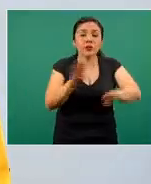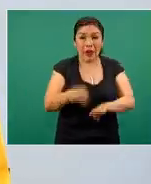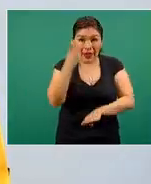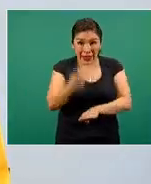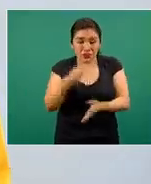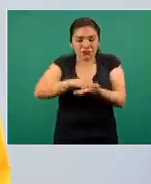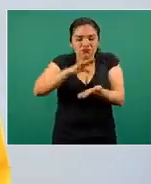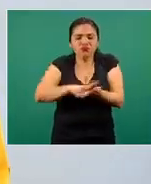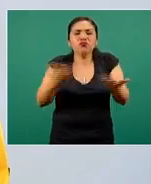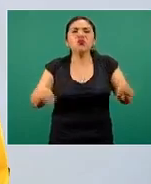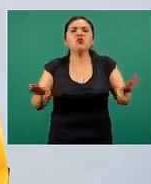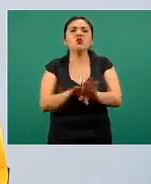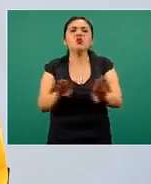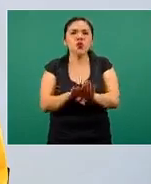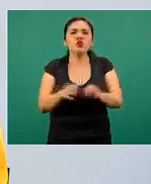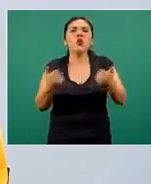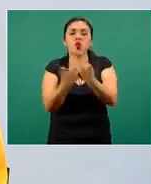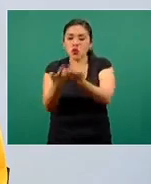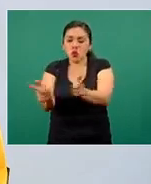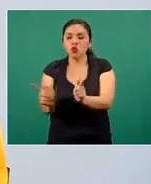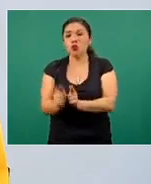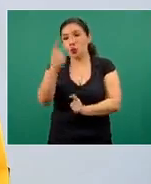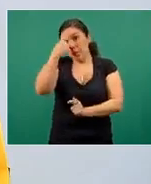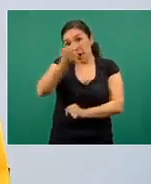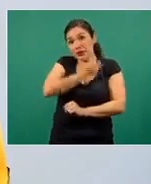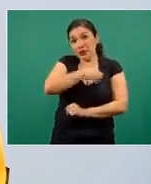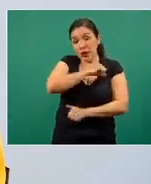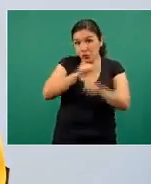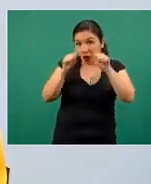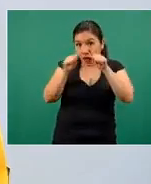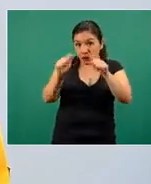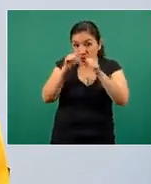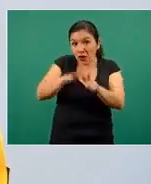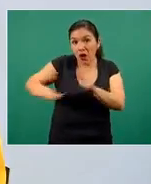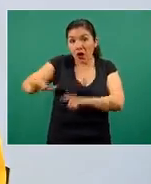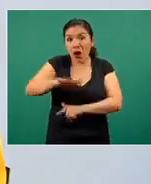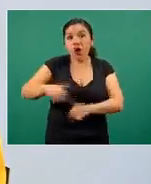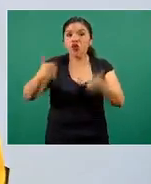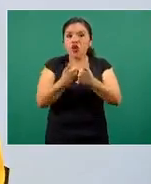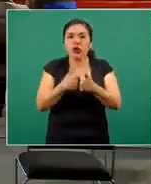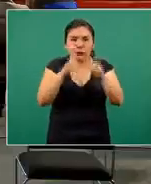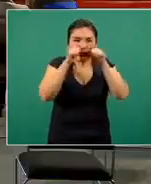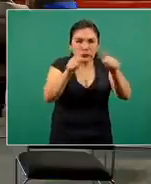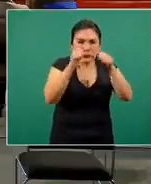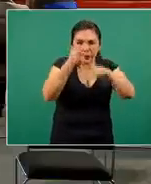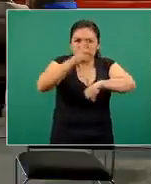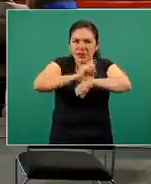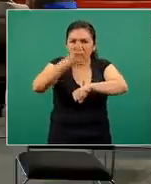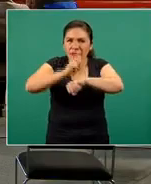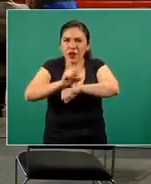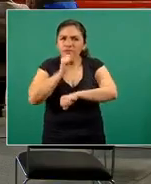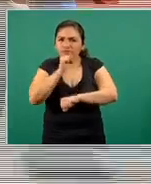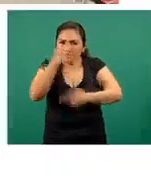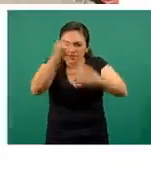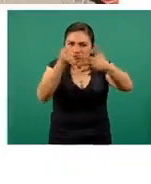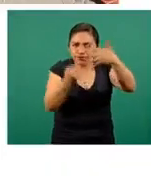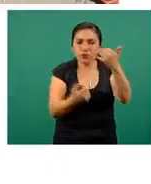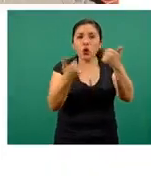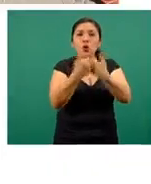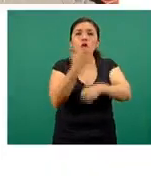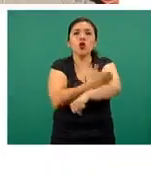fue avanzar en un gabinete de salud sectorial metropolitano con un seguimiento diario de indicadores, una